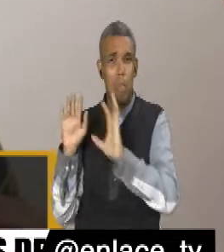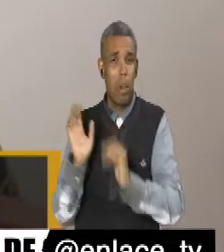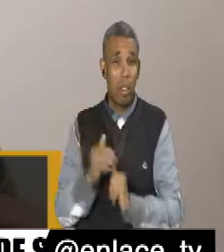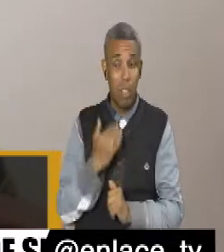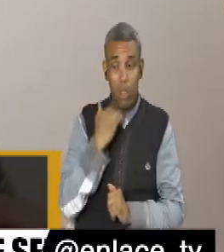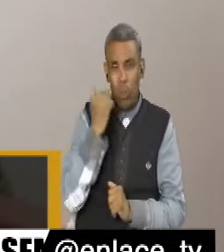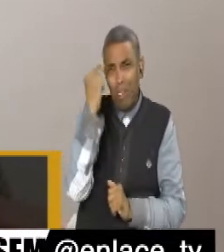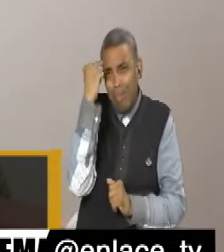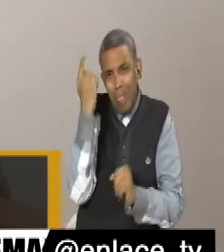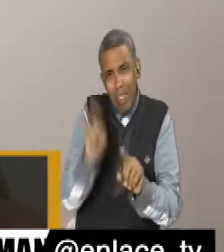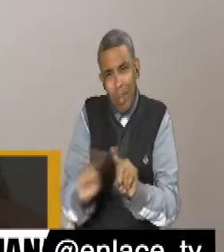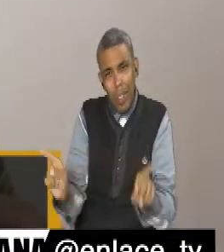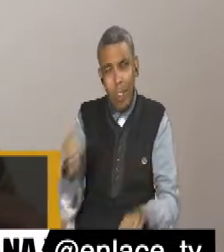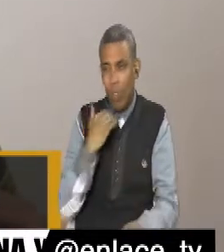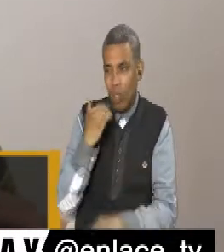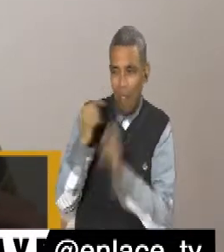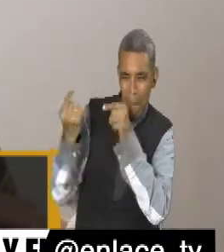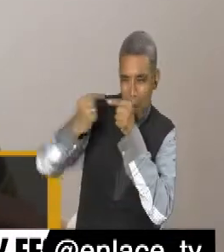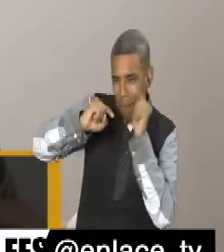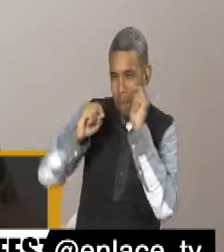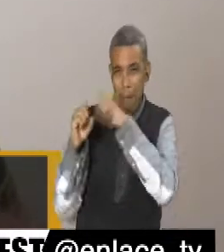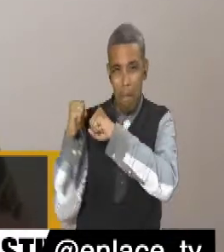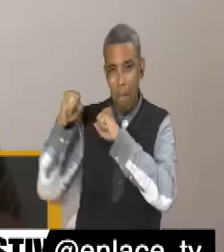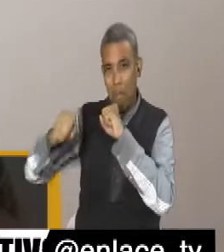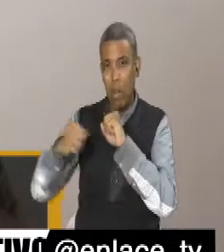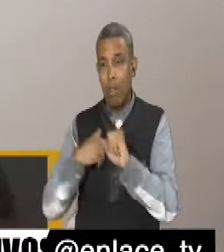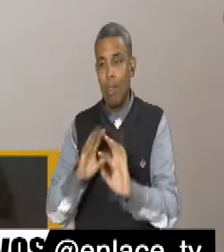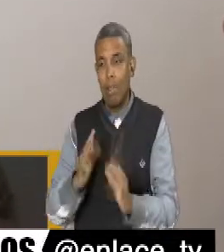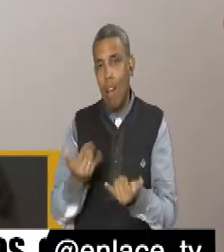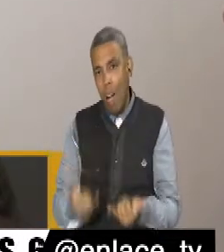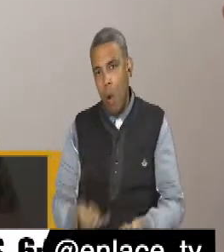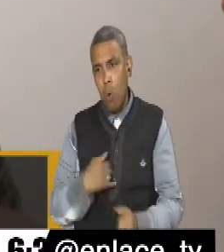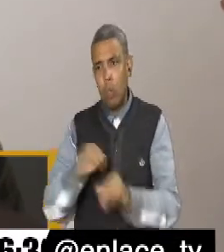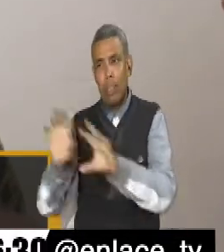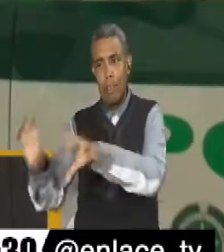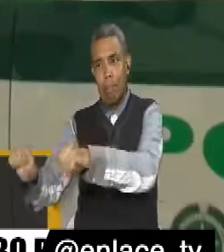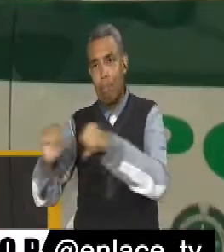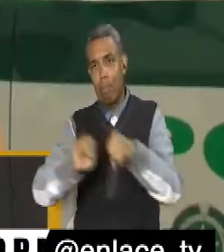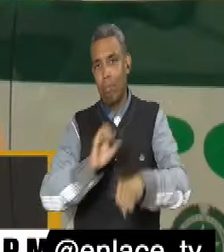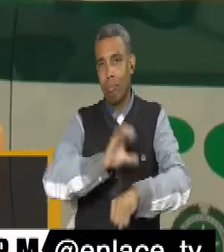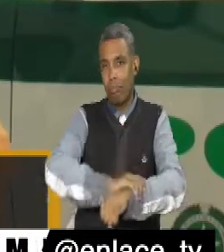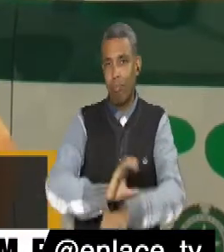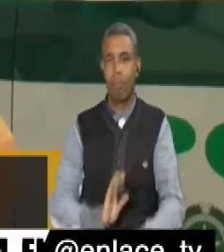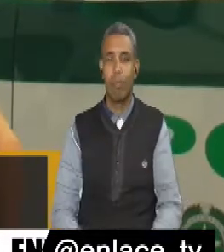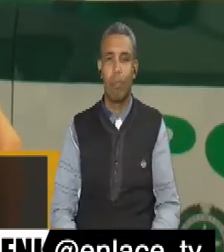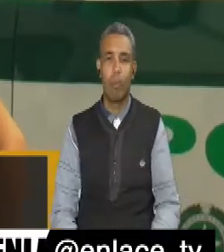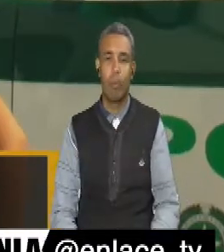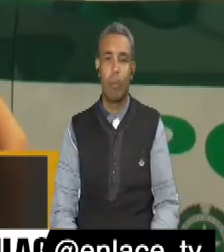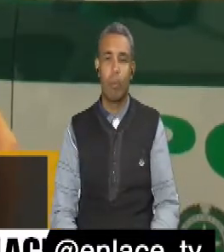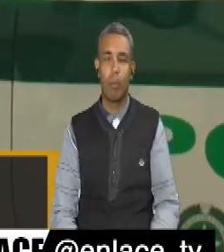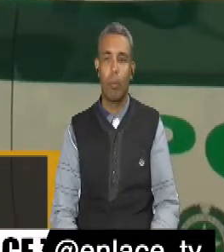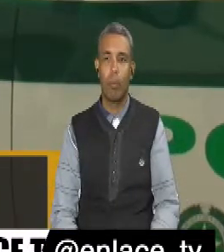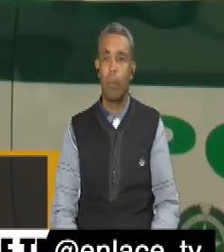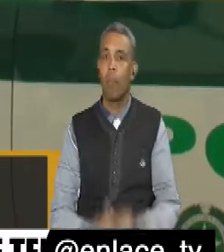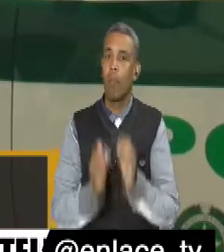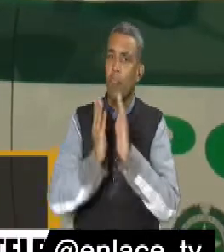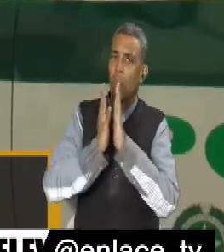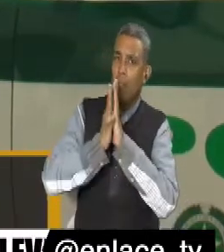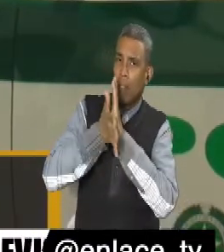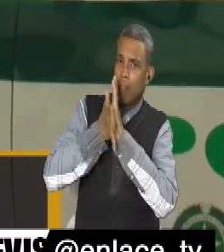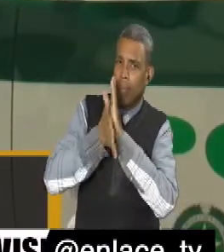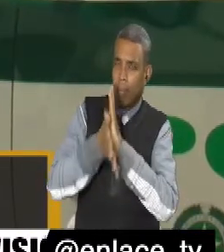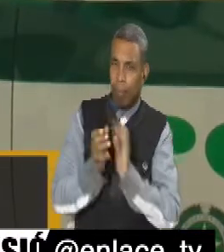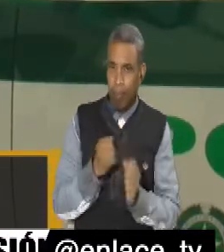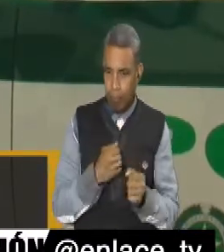Estas dos personas serán dejadas a disposición ante la autoridad competente. Y para terminar ese informe de las